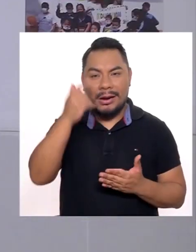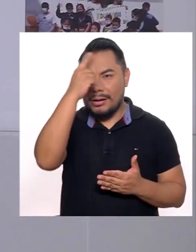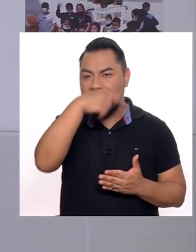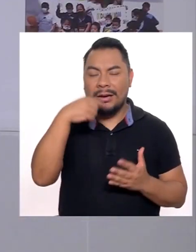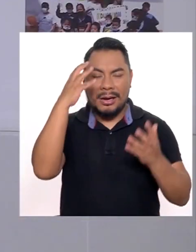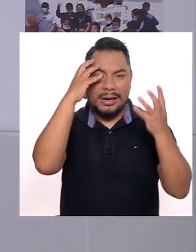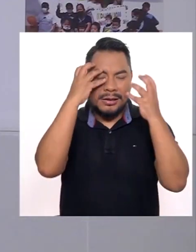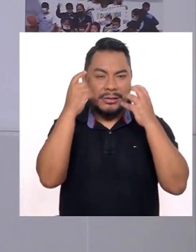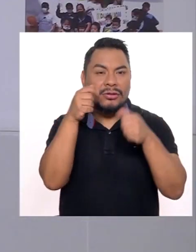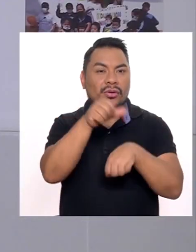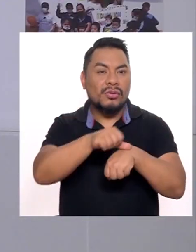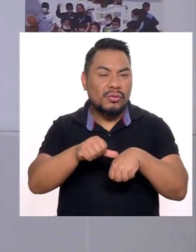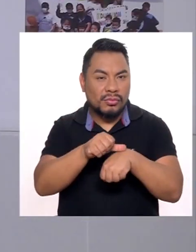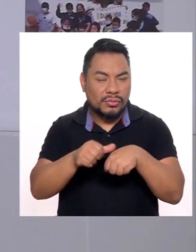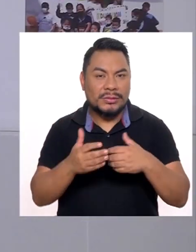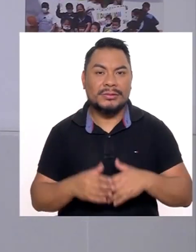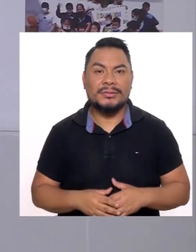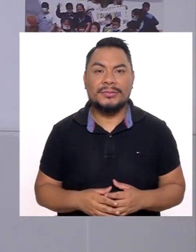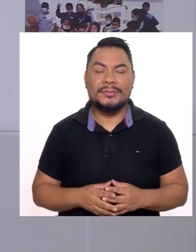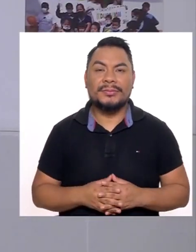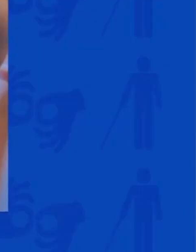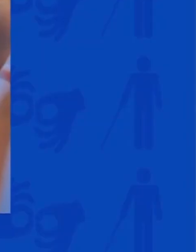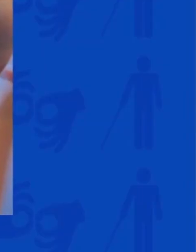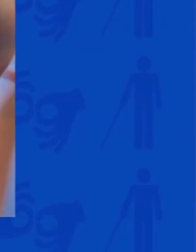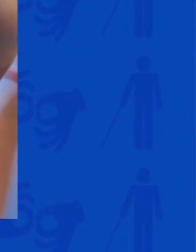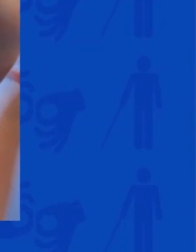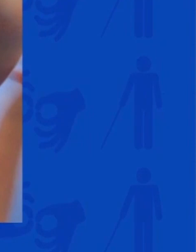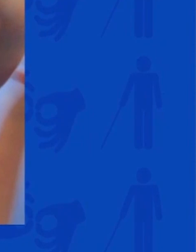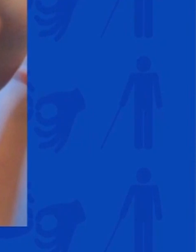malformación de cara Que ella tiene las operaciones que no se nota